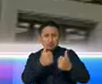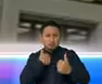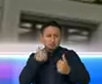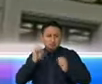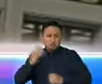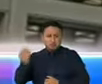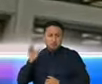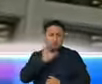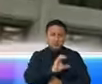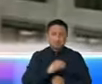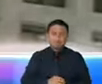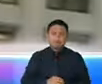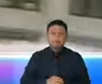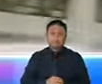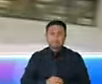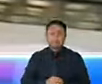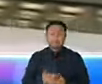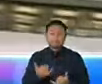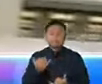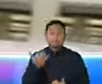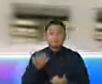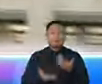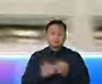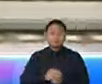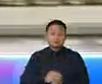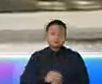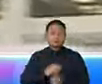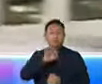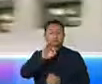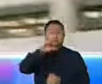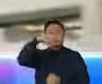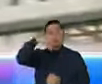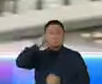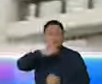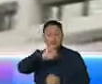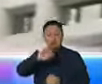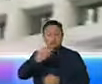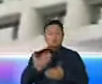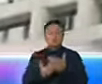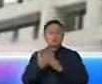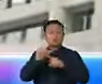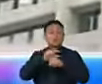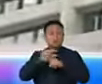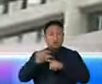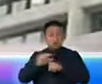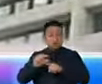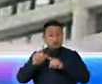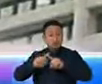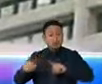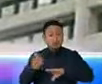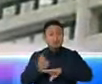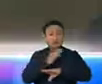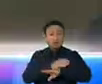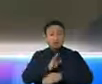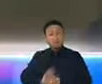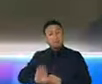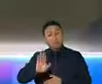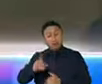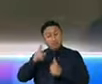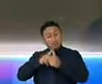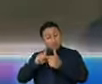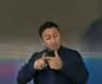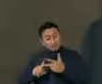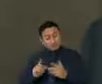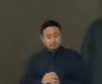inversión. El fantasma de que un posible crédito del FMI venga acompañado con imposiciones es desvanecido por Albán. Estoy seguro